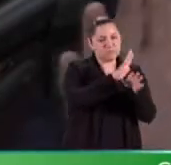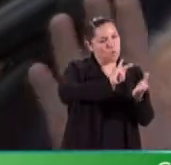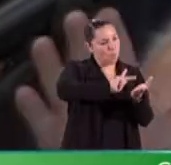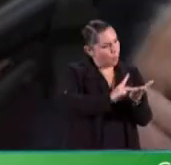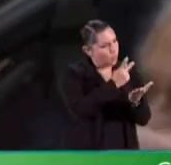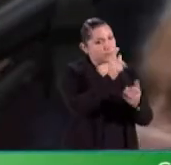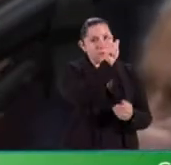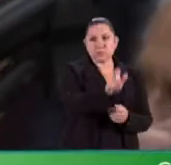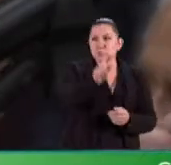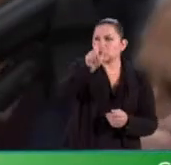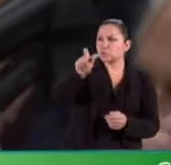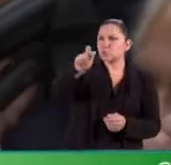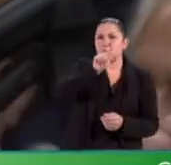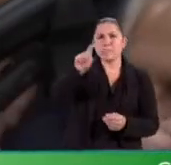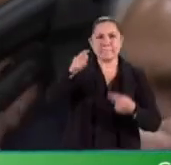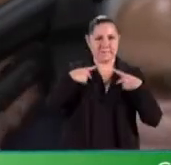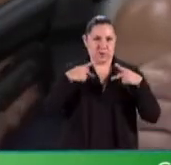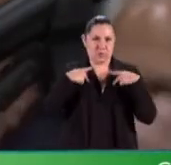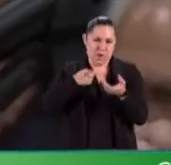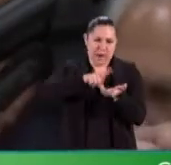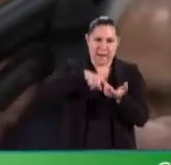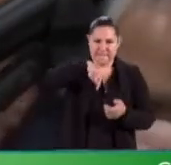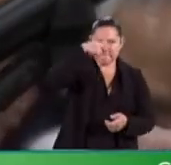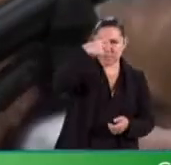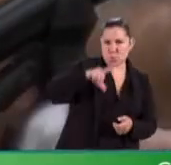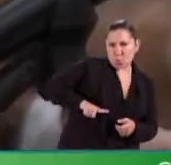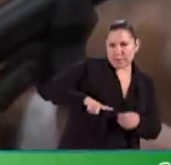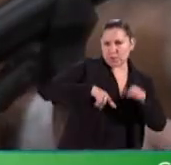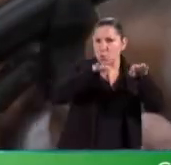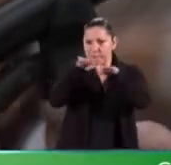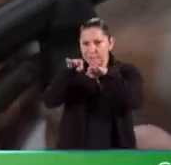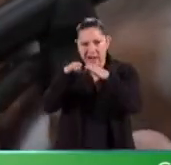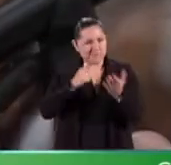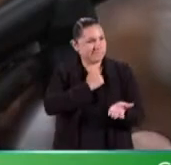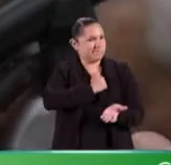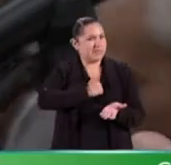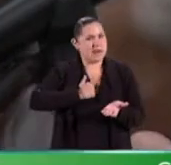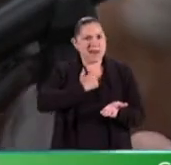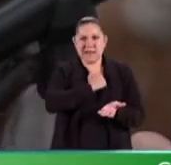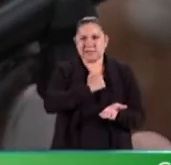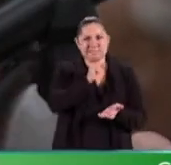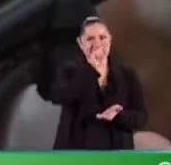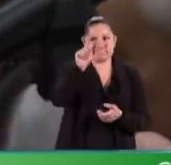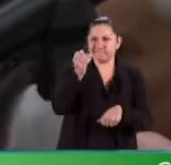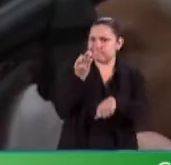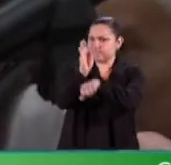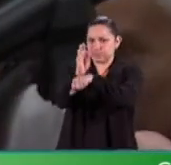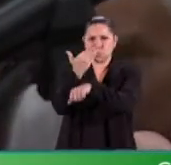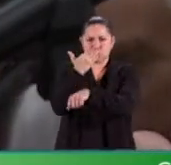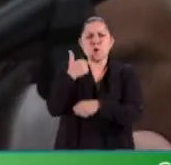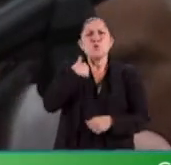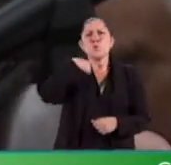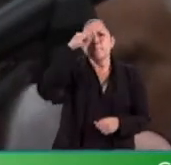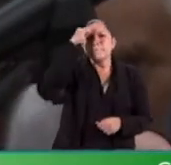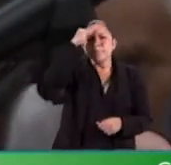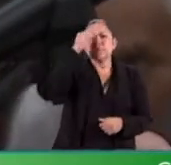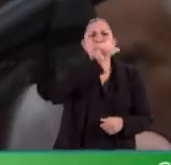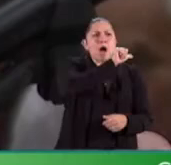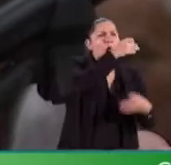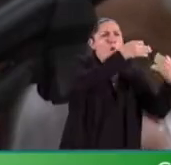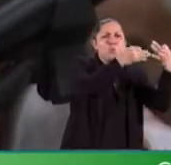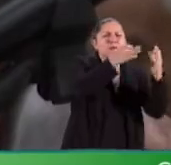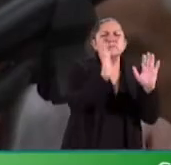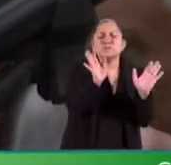mexicano. Y no hablo de los altos mandos, desde luego. Hablo de las y los servidores públicos del Poder Judicial que hacen el